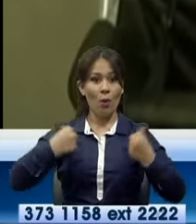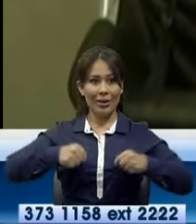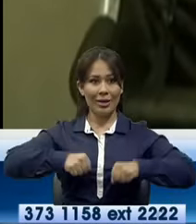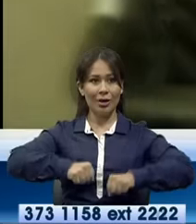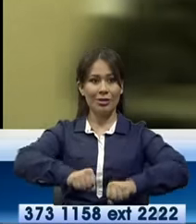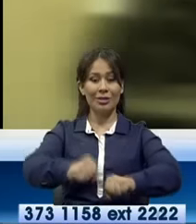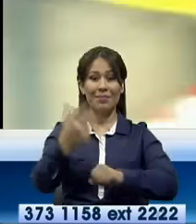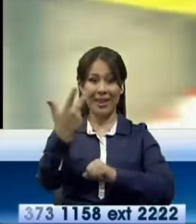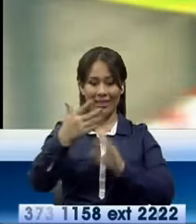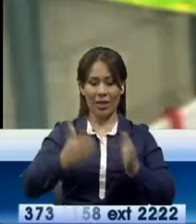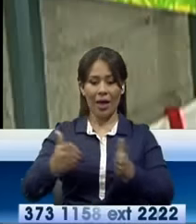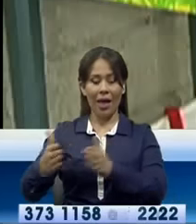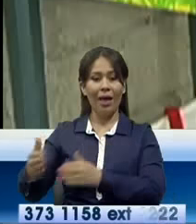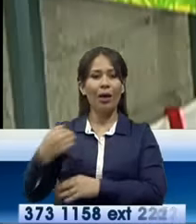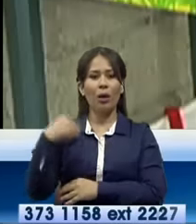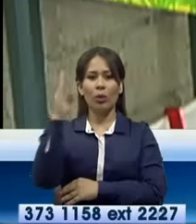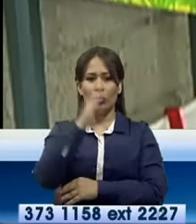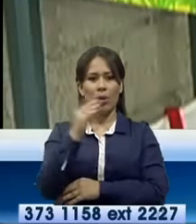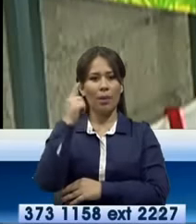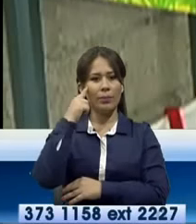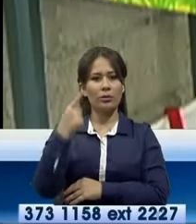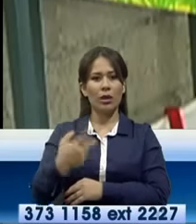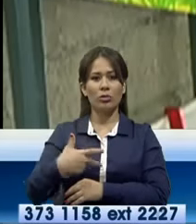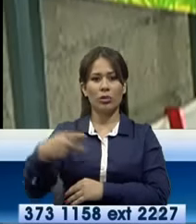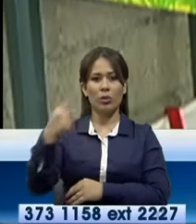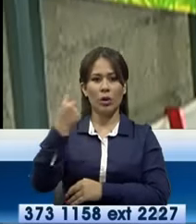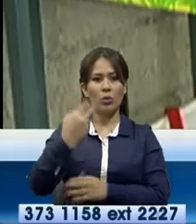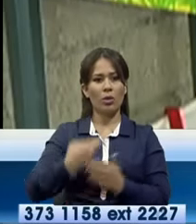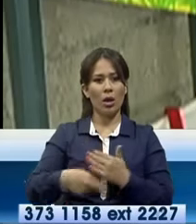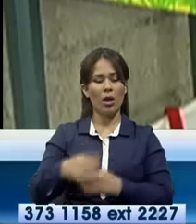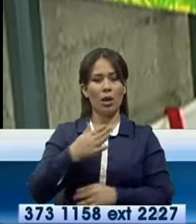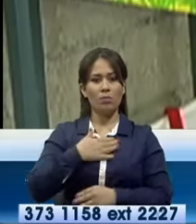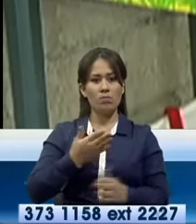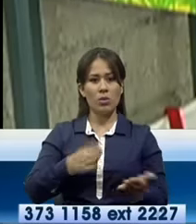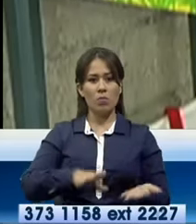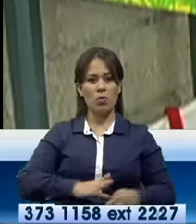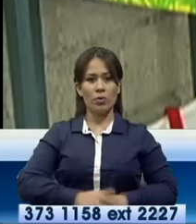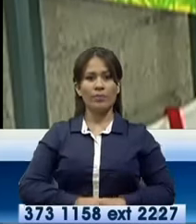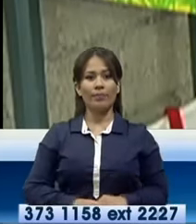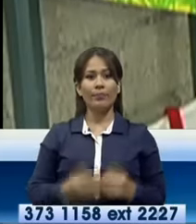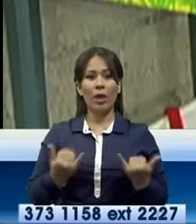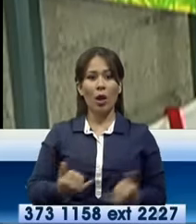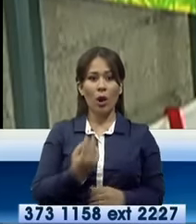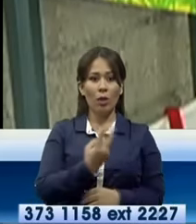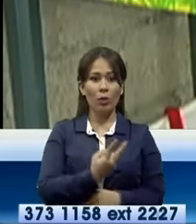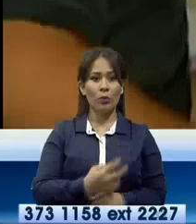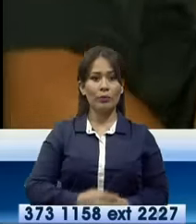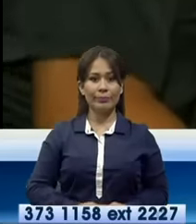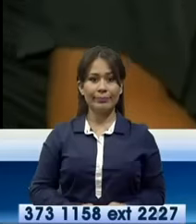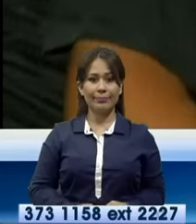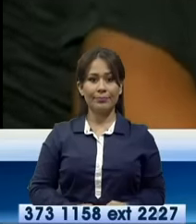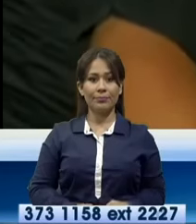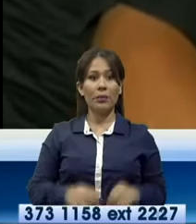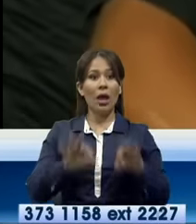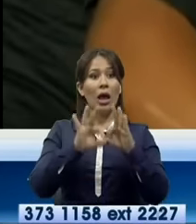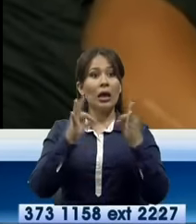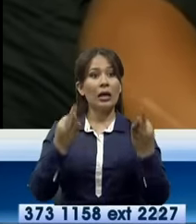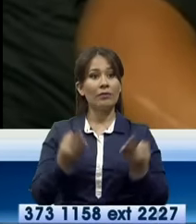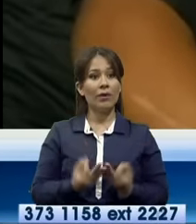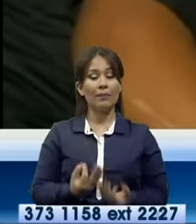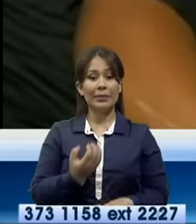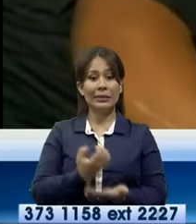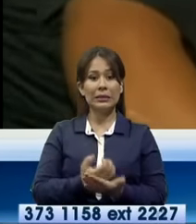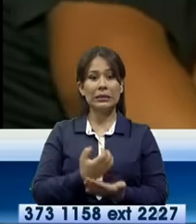3, y nunca pensaba que sí me iba a ir una mía. Ahora me queda con 2. La familia es de